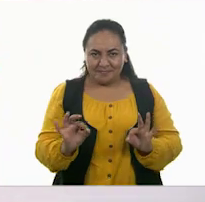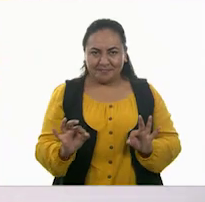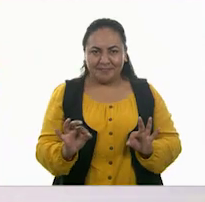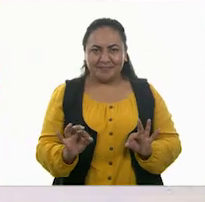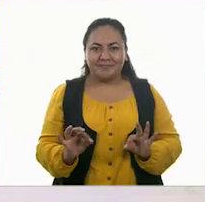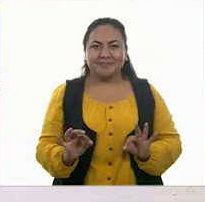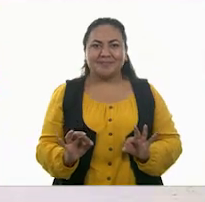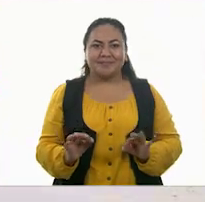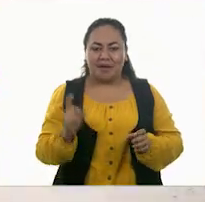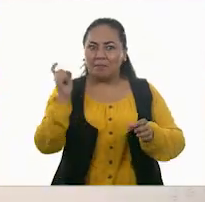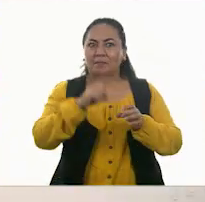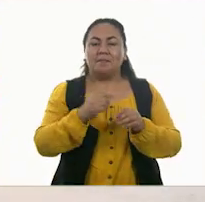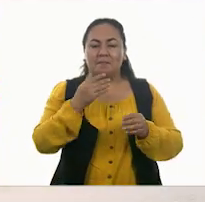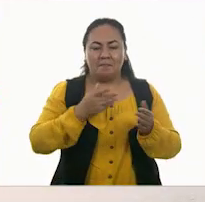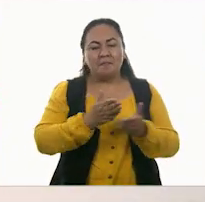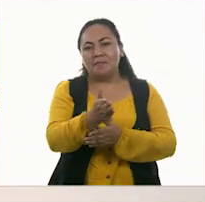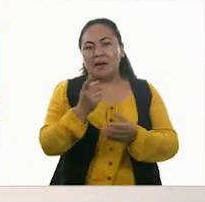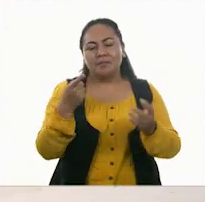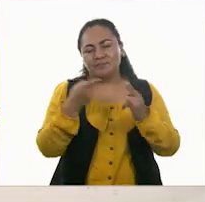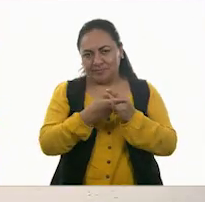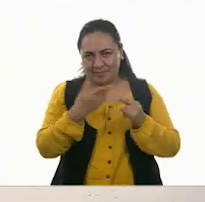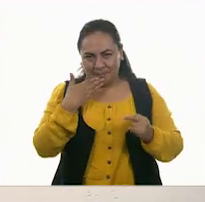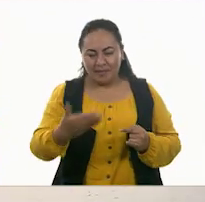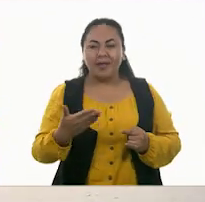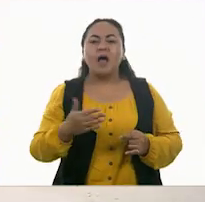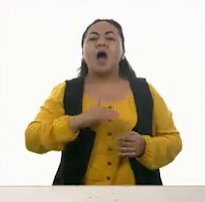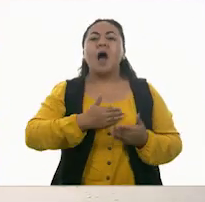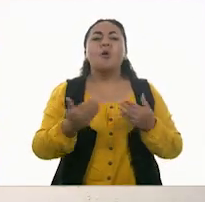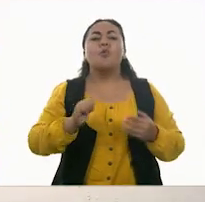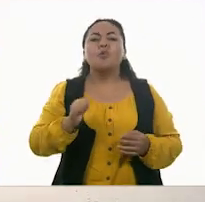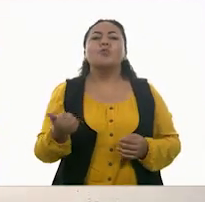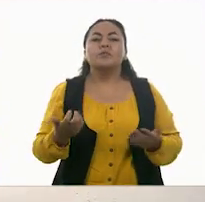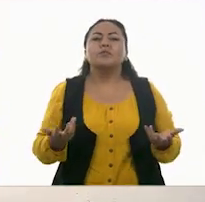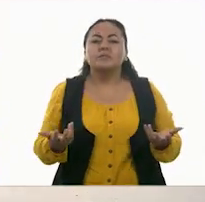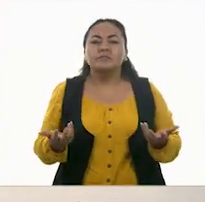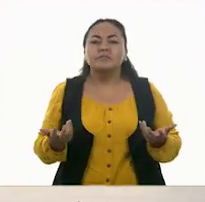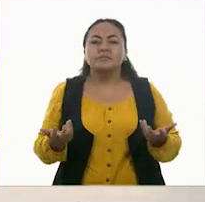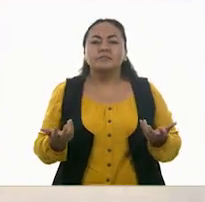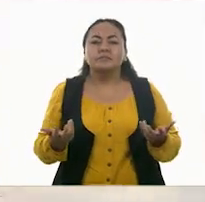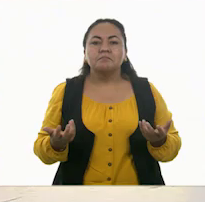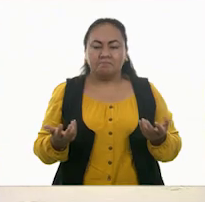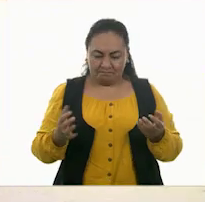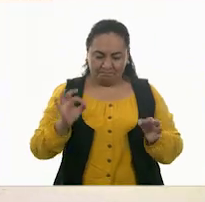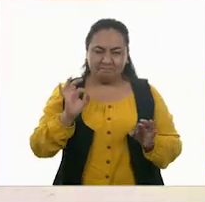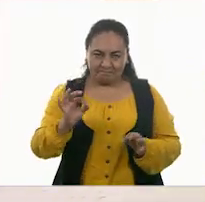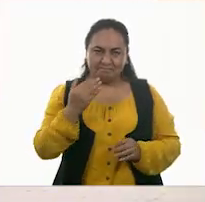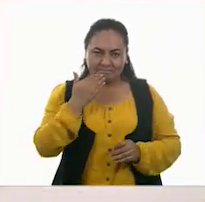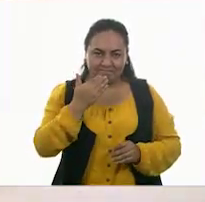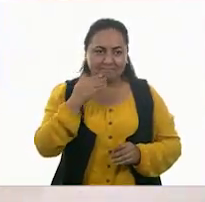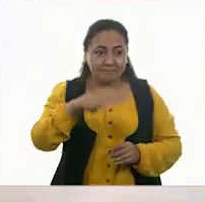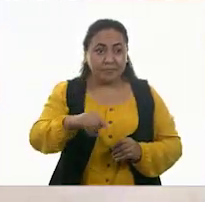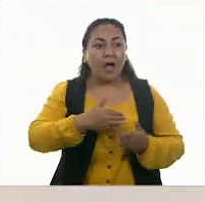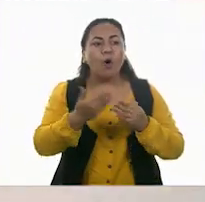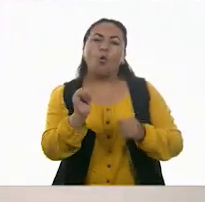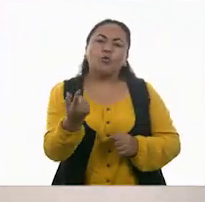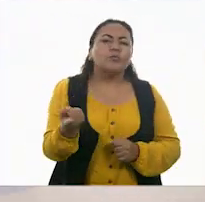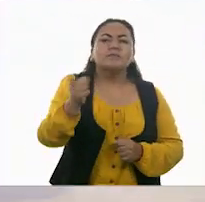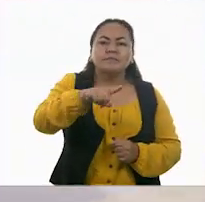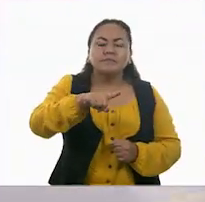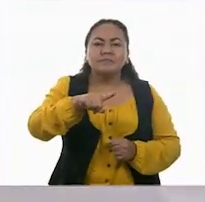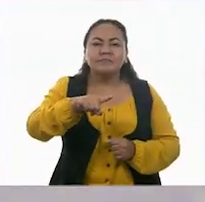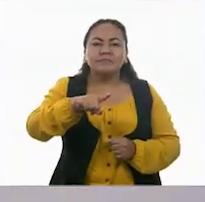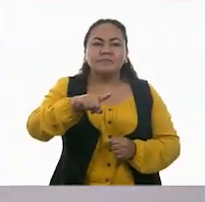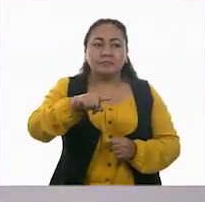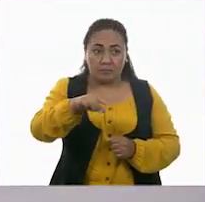Sí, venga. entró. Vamos a introducirlo. ¿Dónde lo pondrías? Arriba. Excelente, muy bien, bien pensado. Allá en casita. Ahí tienes otra